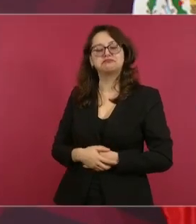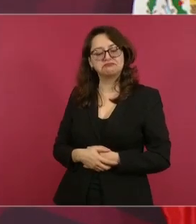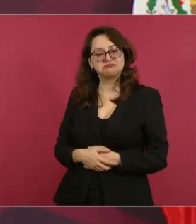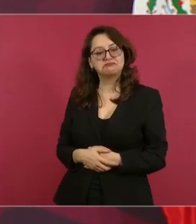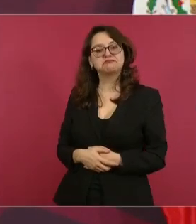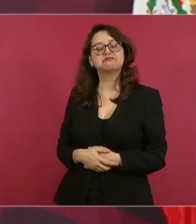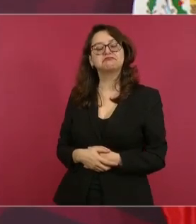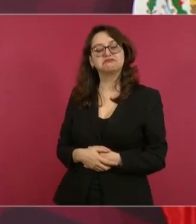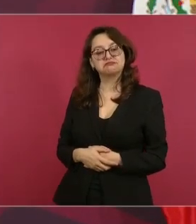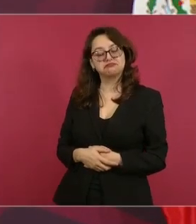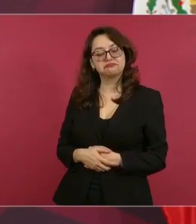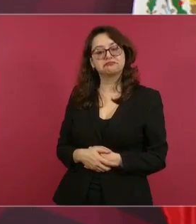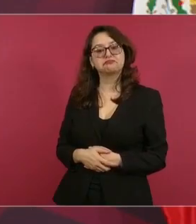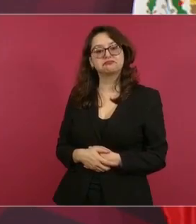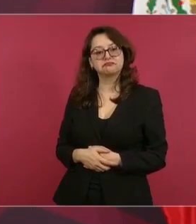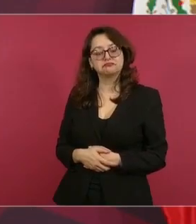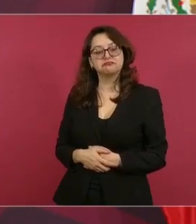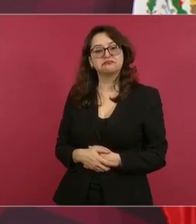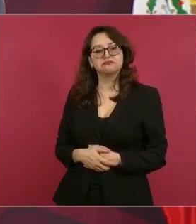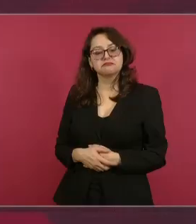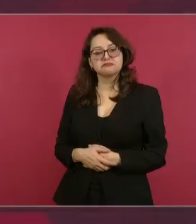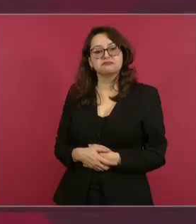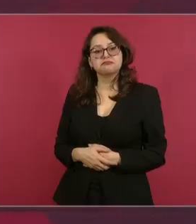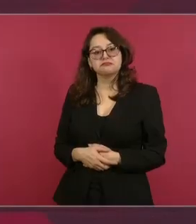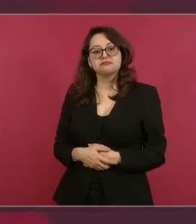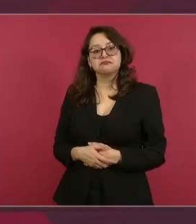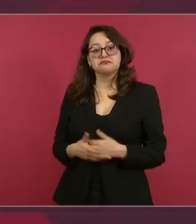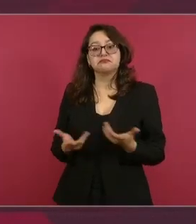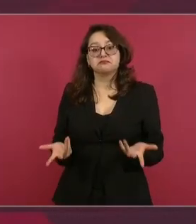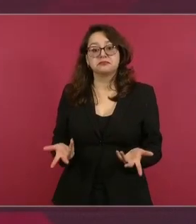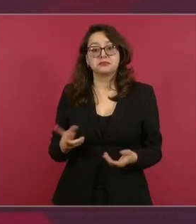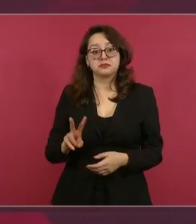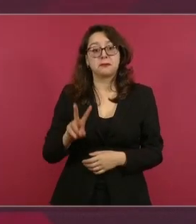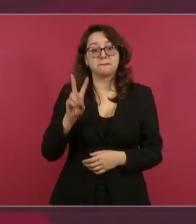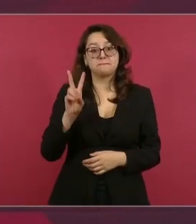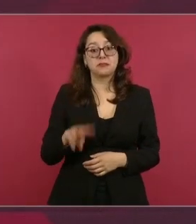fue en Barcelona donde sí